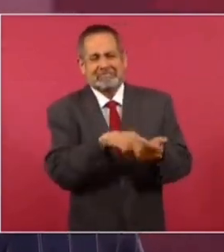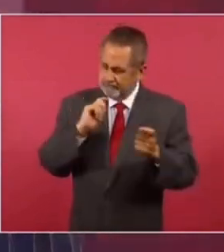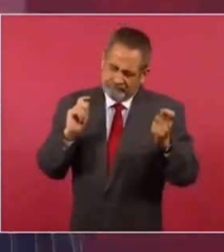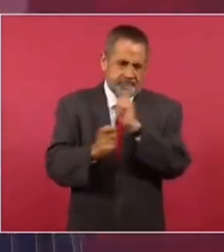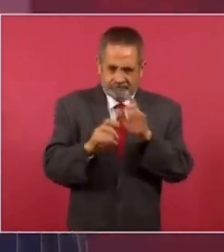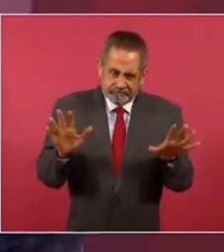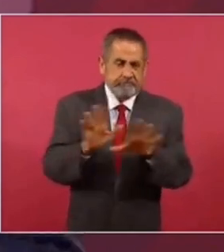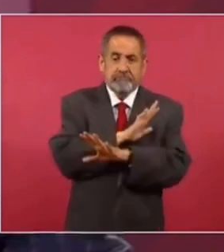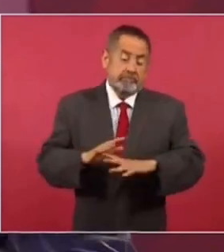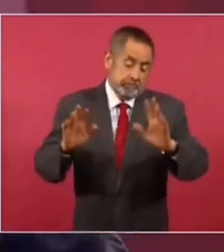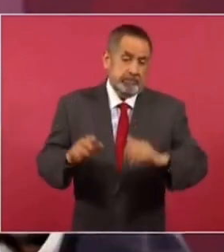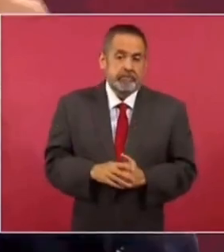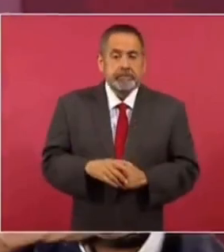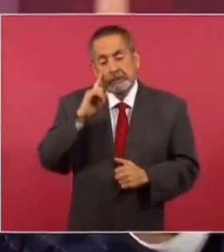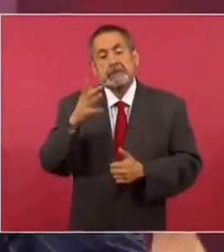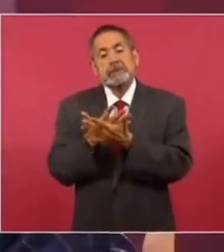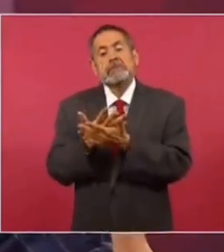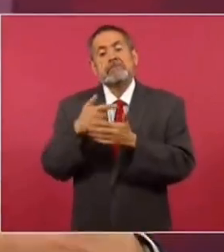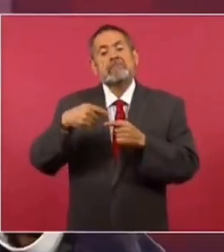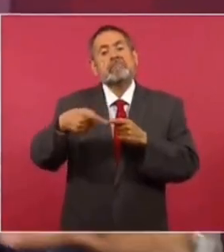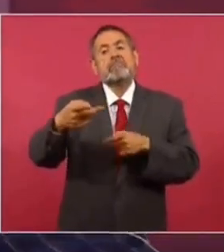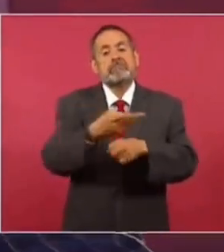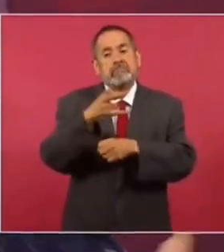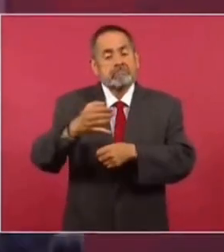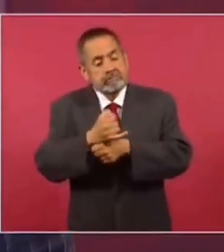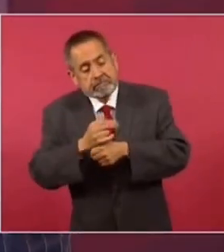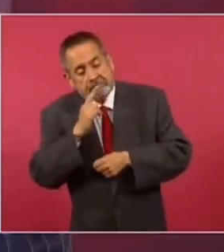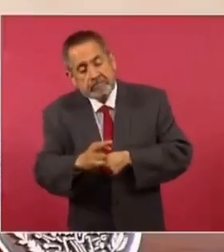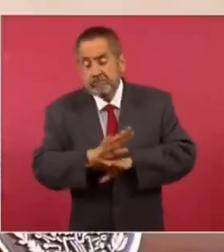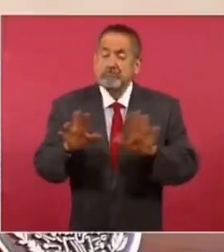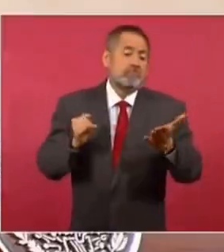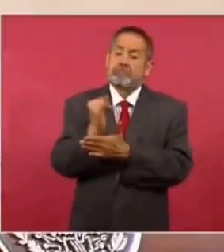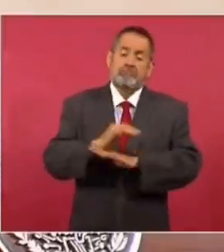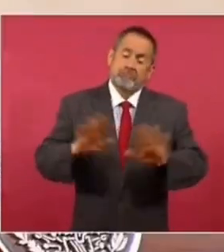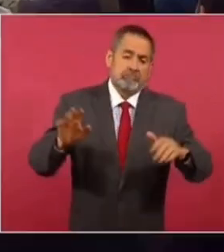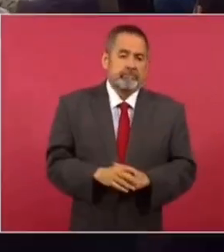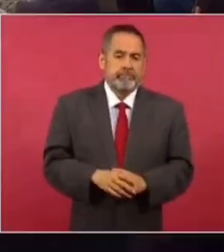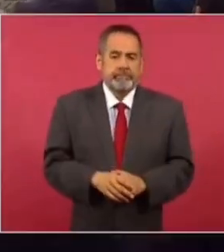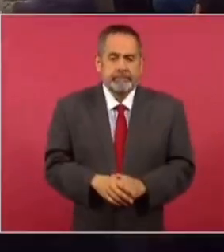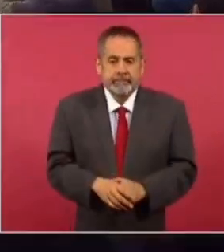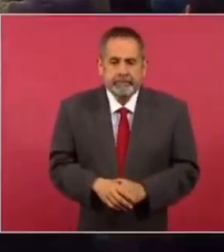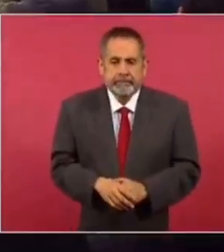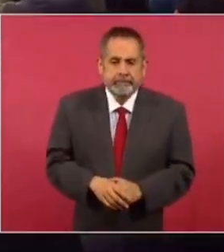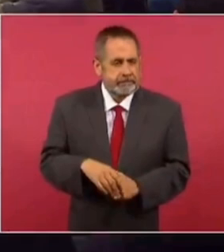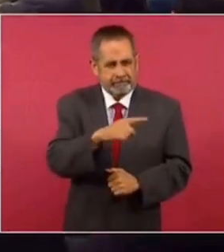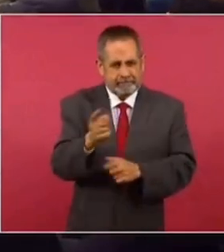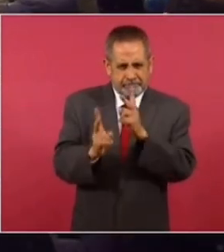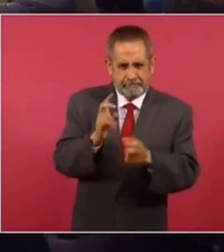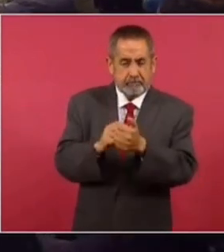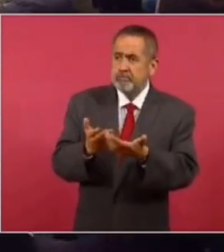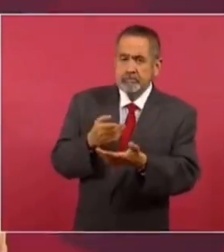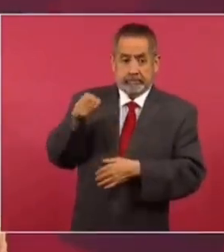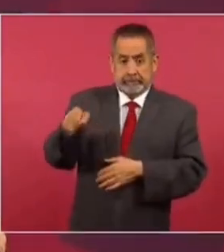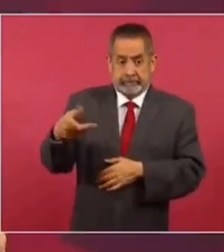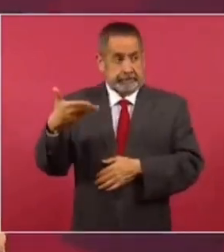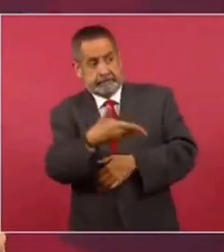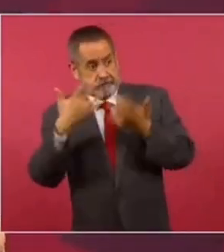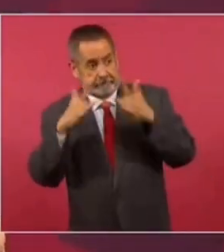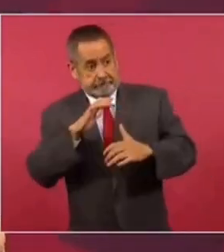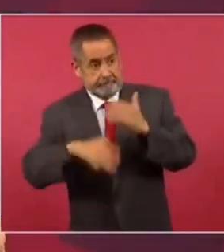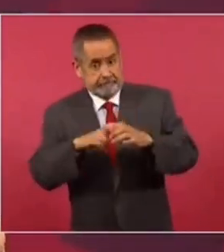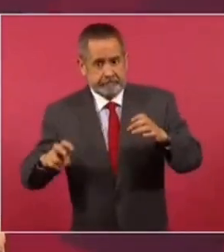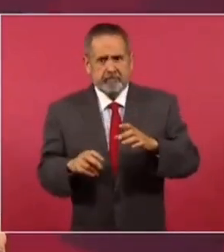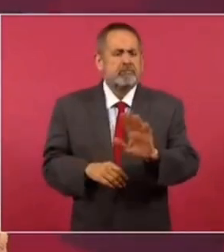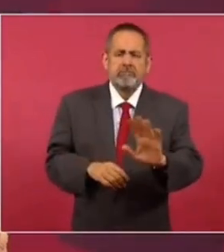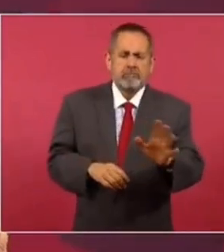política. Entonces, vamos a esperar el resultado y vamos a actuar. ¿Garduño ha hablado con usted después de esta tragedia? ¿Le ha puesto su renuncia sobre la mesa?